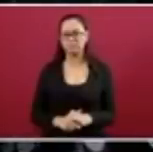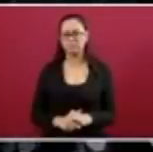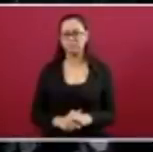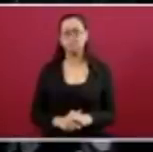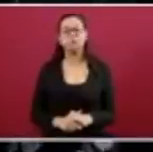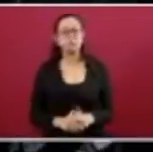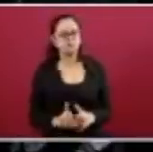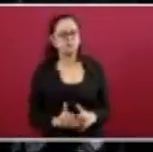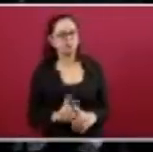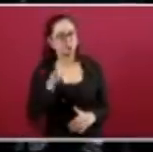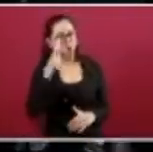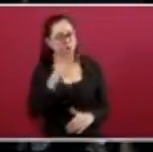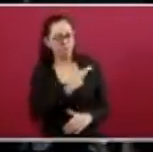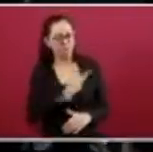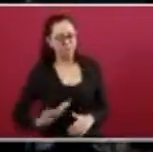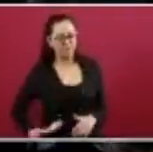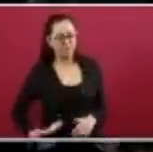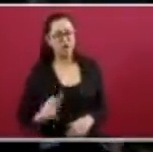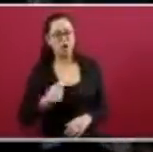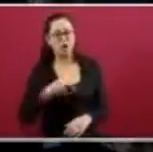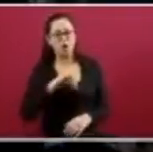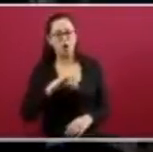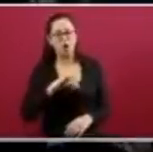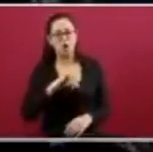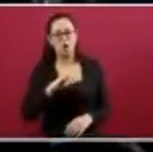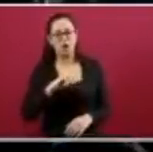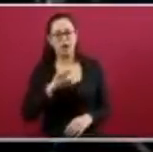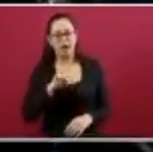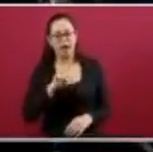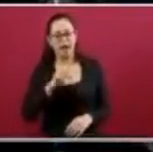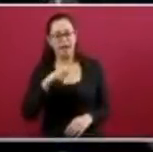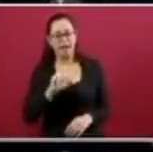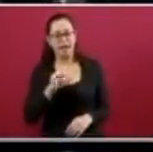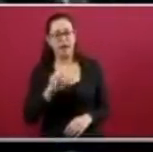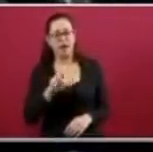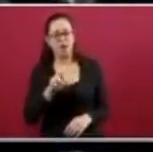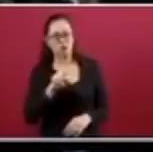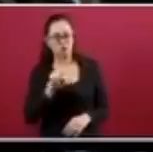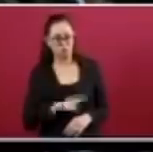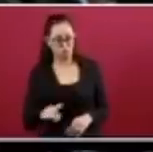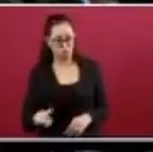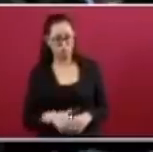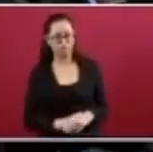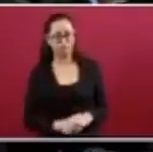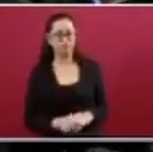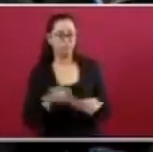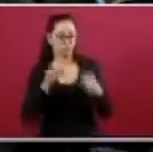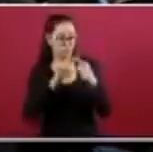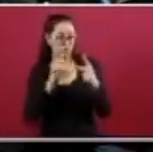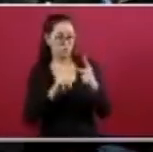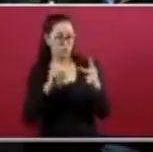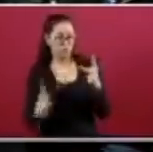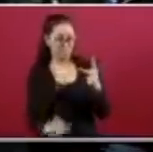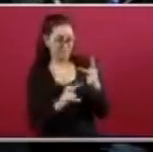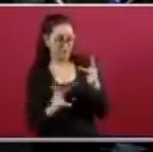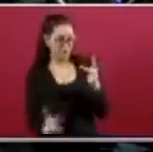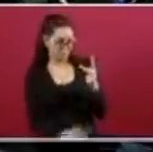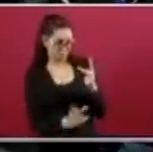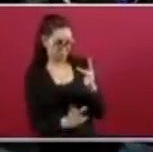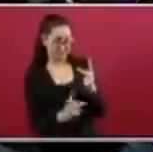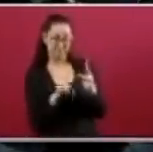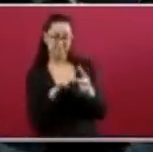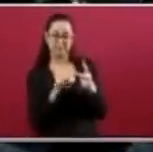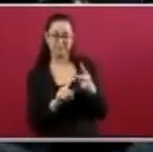Hola, presidente. Rosalena Soto, de Acústica Noticias y La Neta Noticias. Preguntarle dos cuestionamientos ante estas